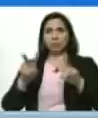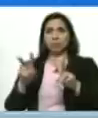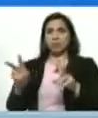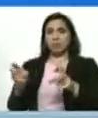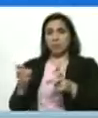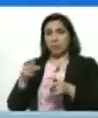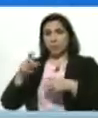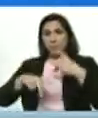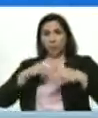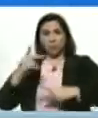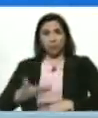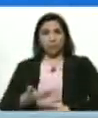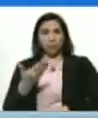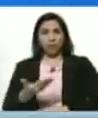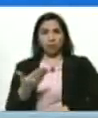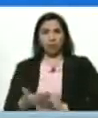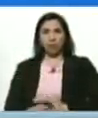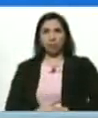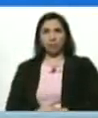producto tan importante